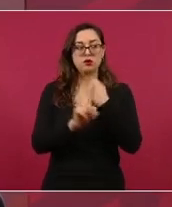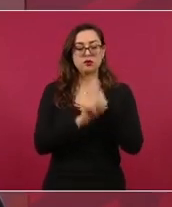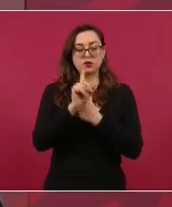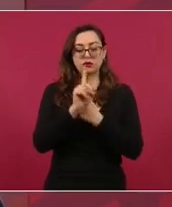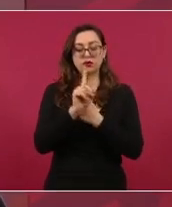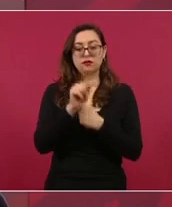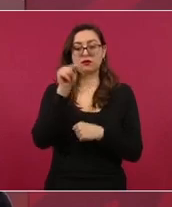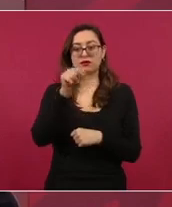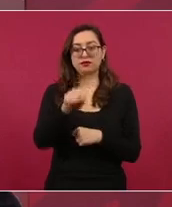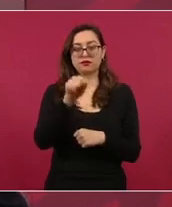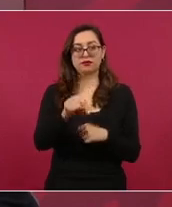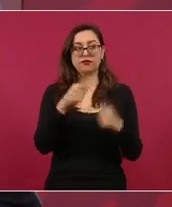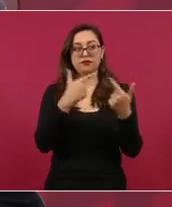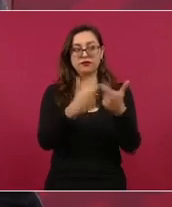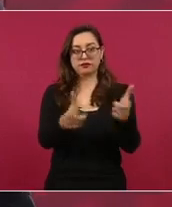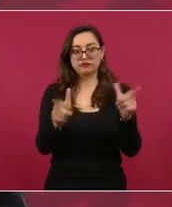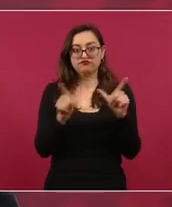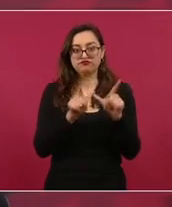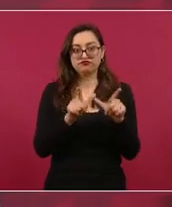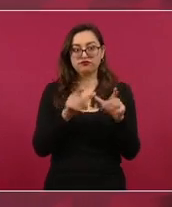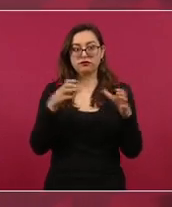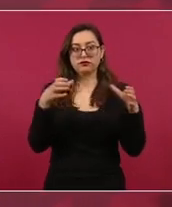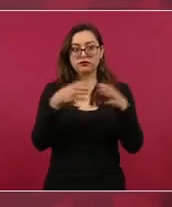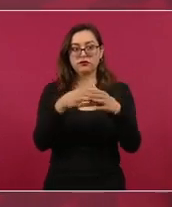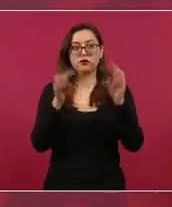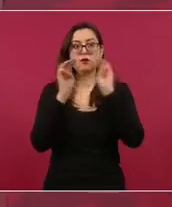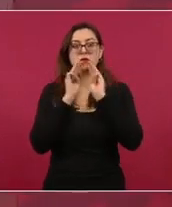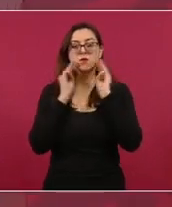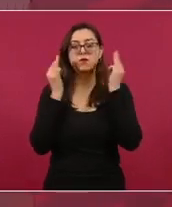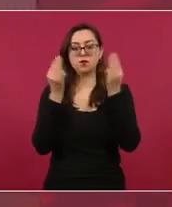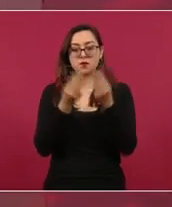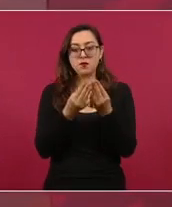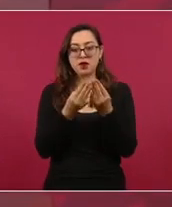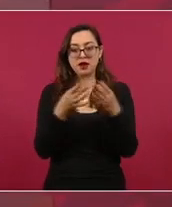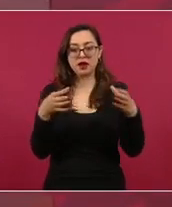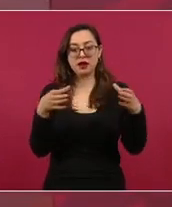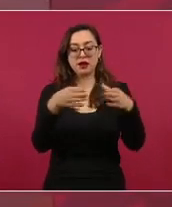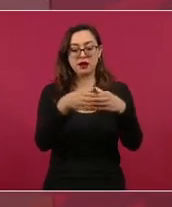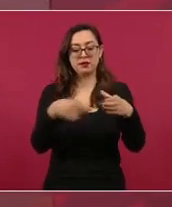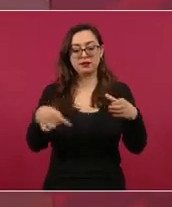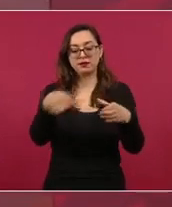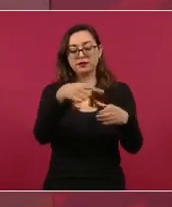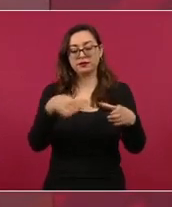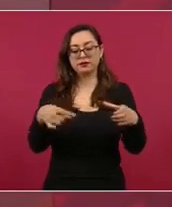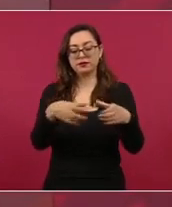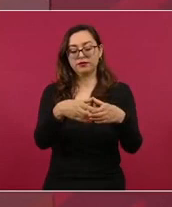Un grupo de la delincuencia que